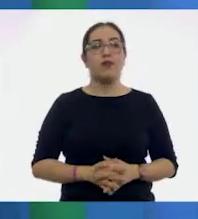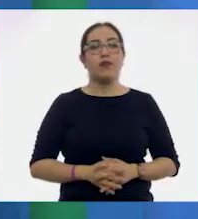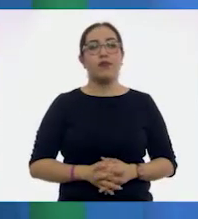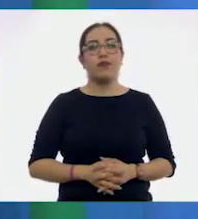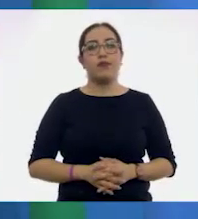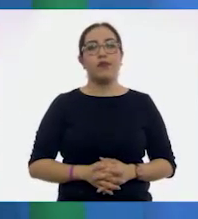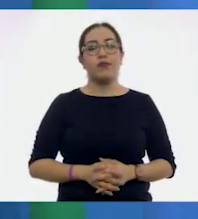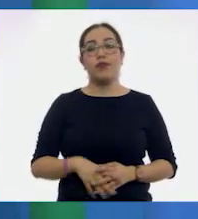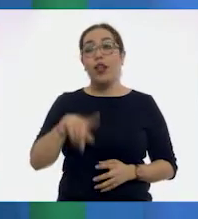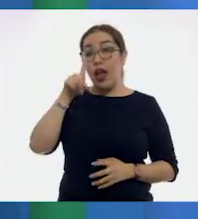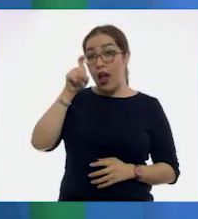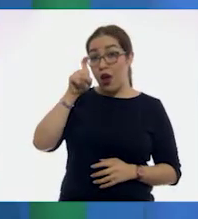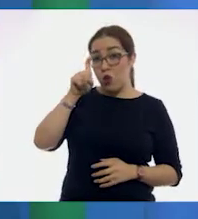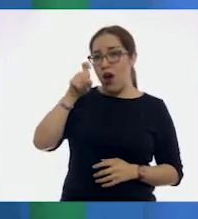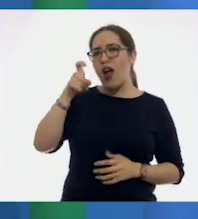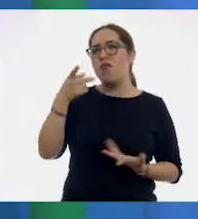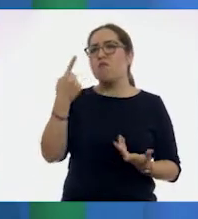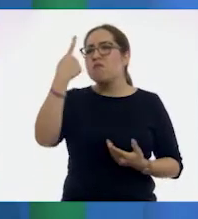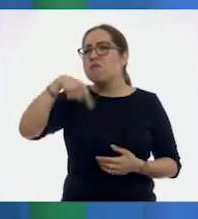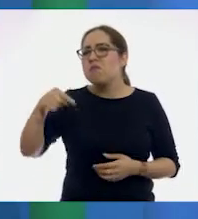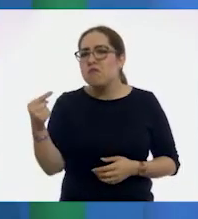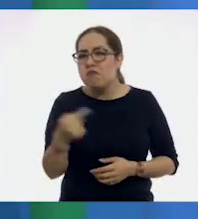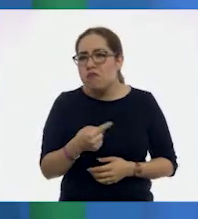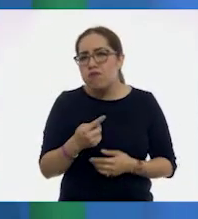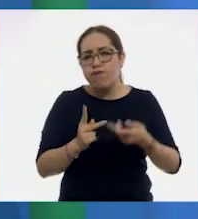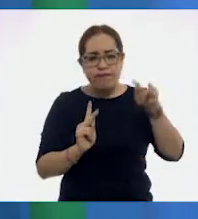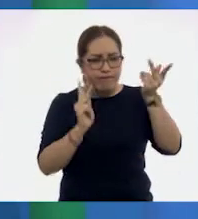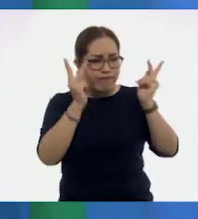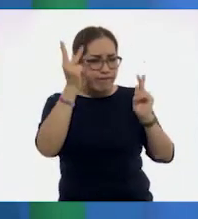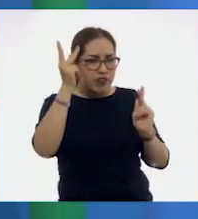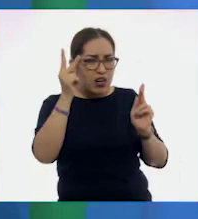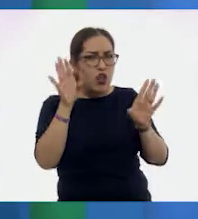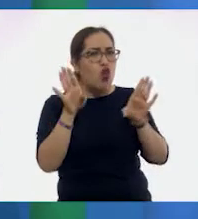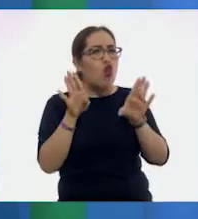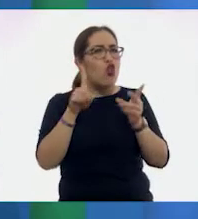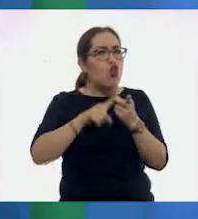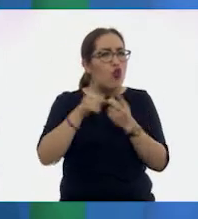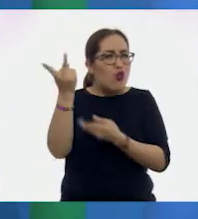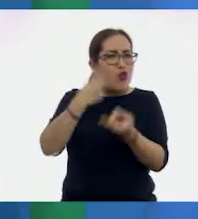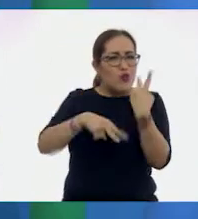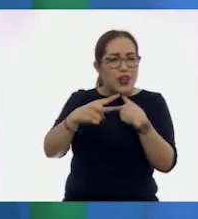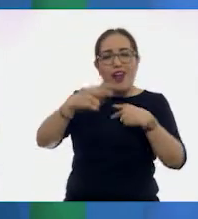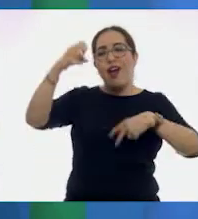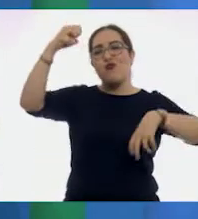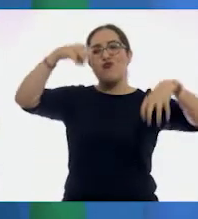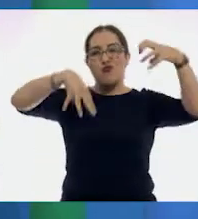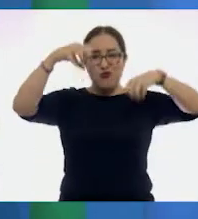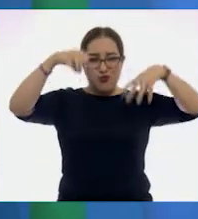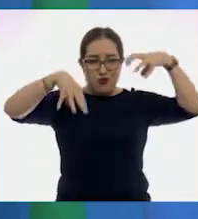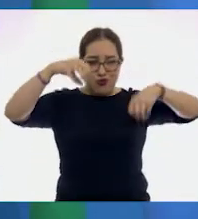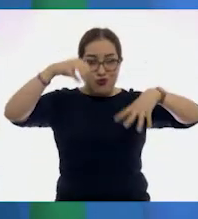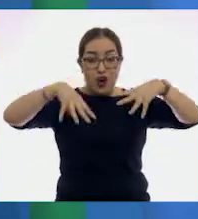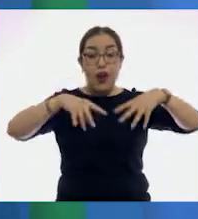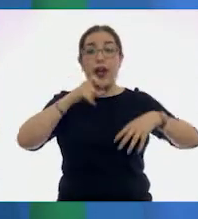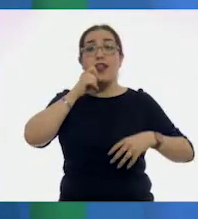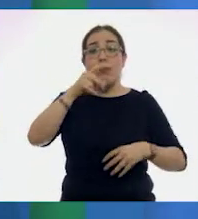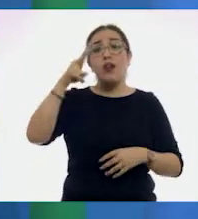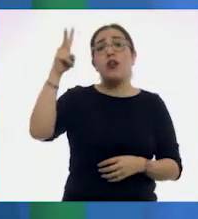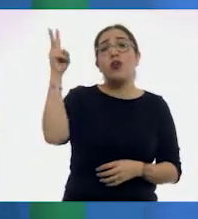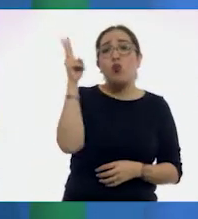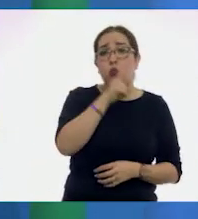plantas y animales terrestres necesitan depende de las lluvias. También son importantes los vientos para la conservación de los